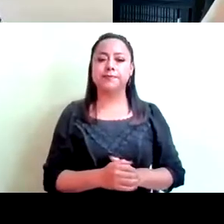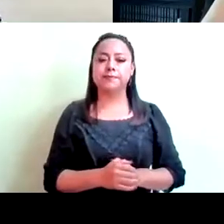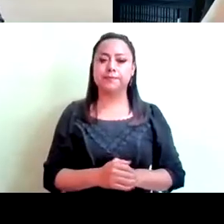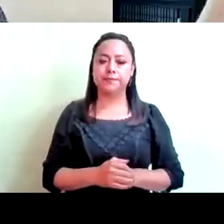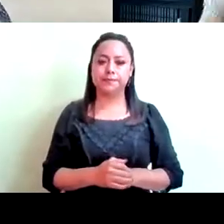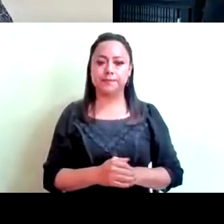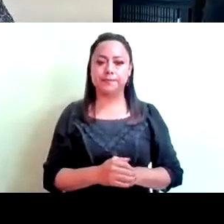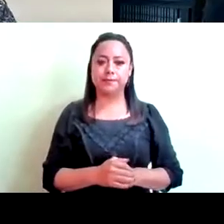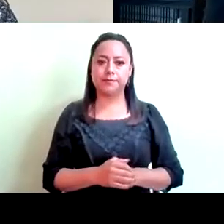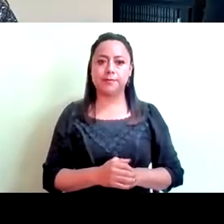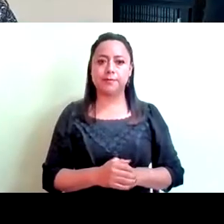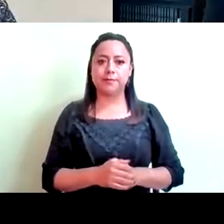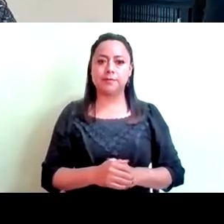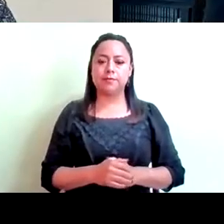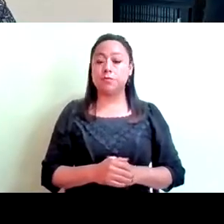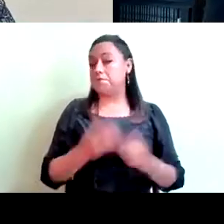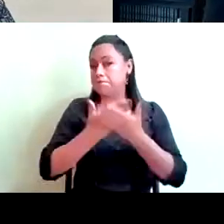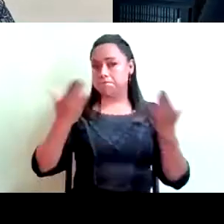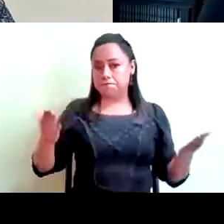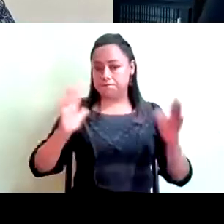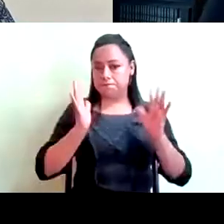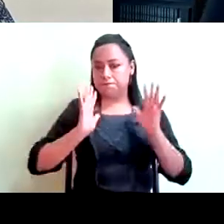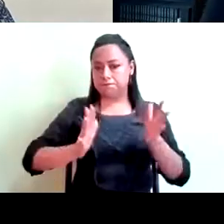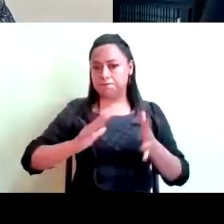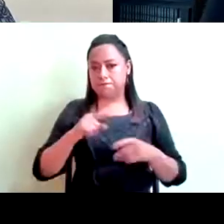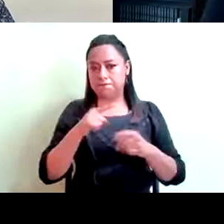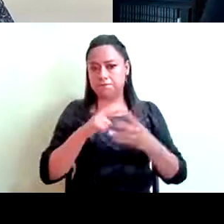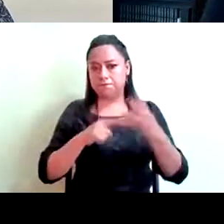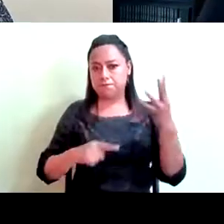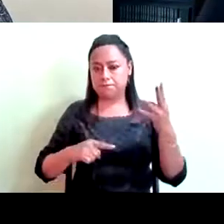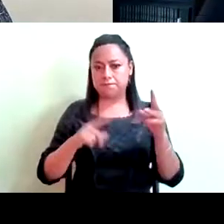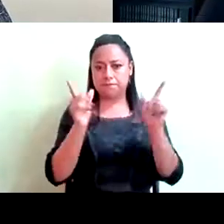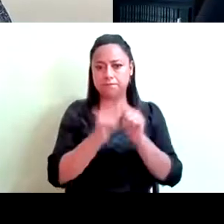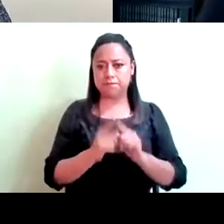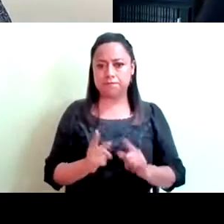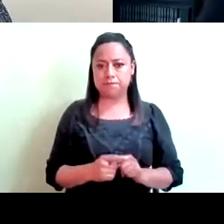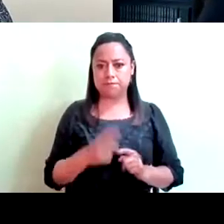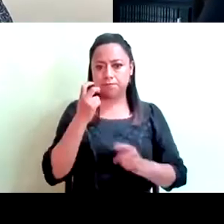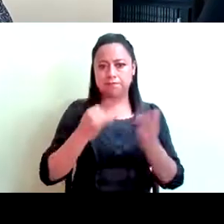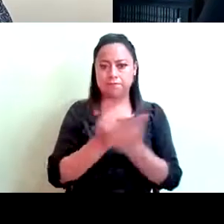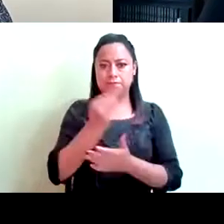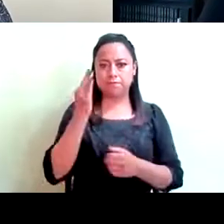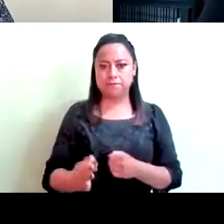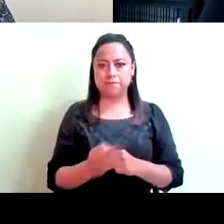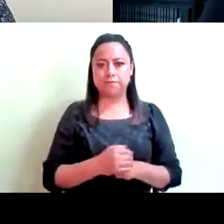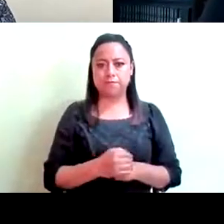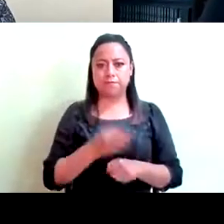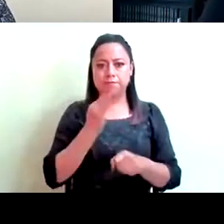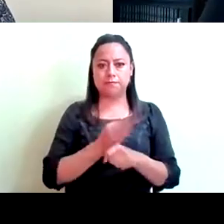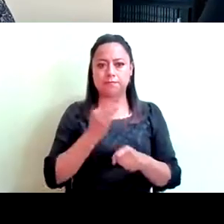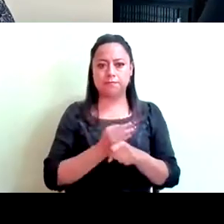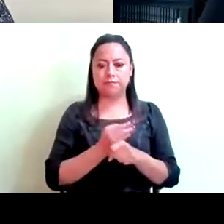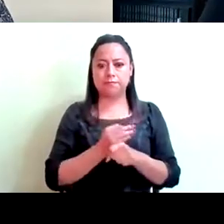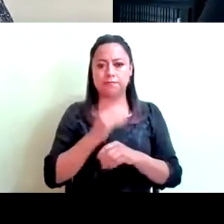Habiendo finalizado la reseña del presente dictamen, se pone a discusión el mismo. Los